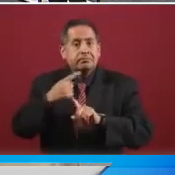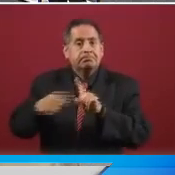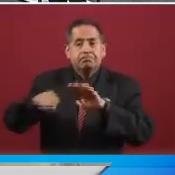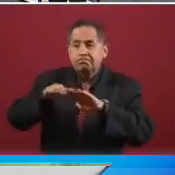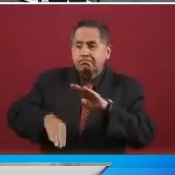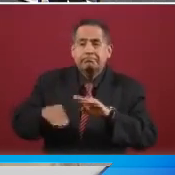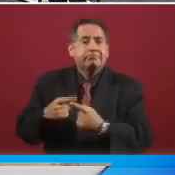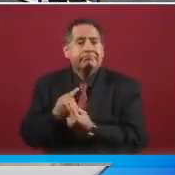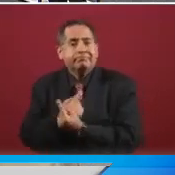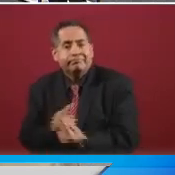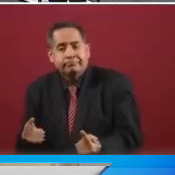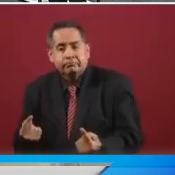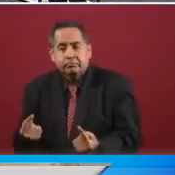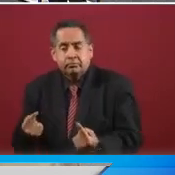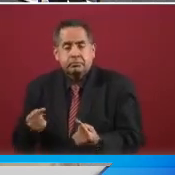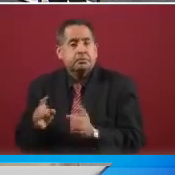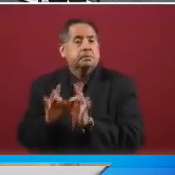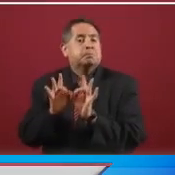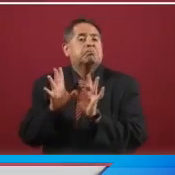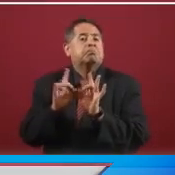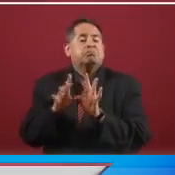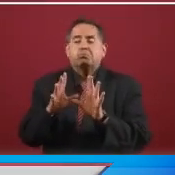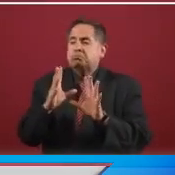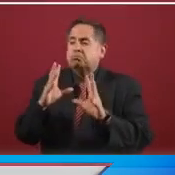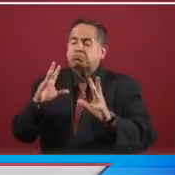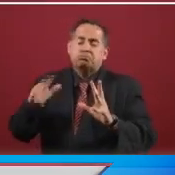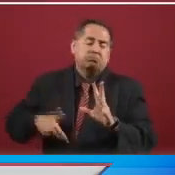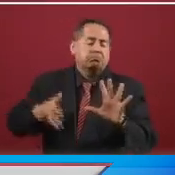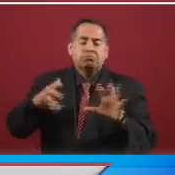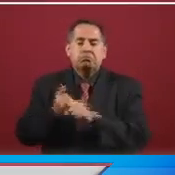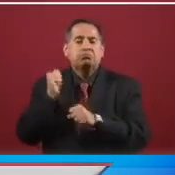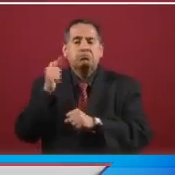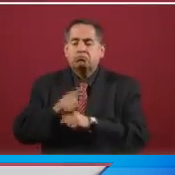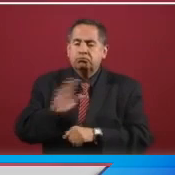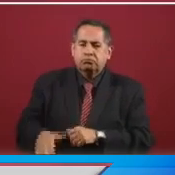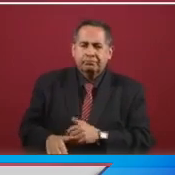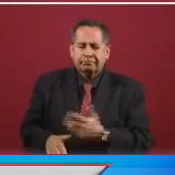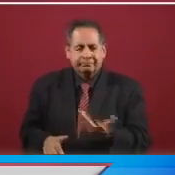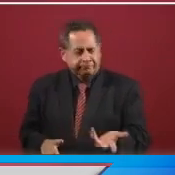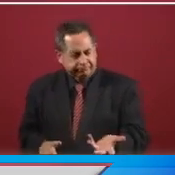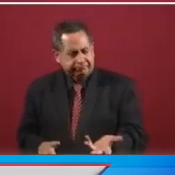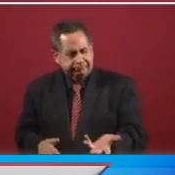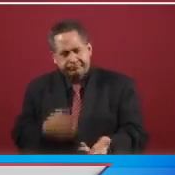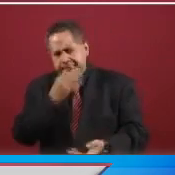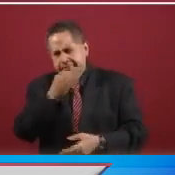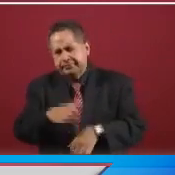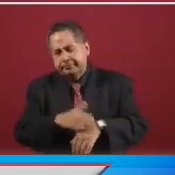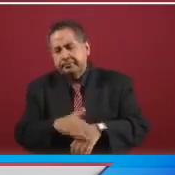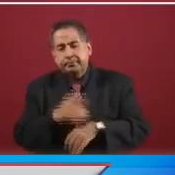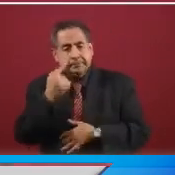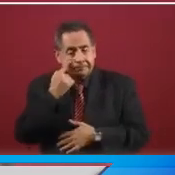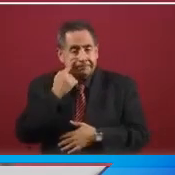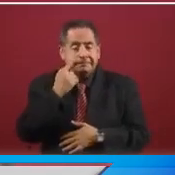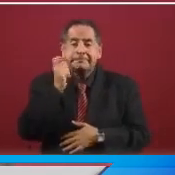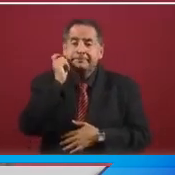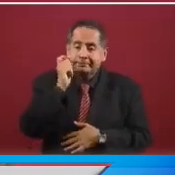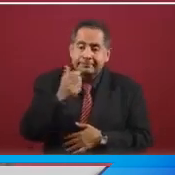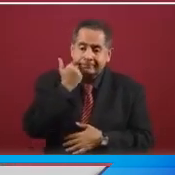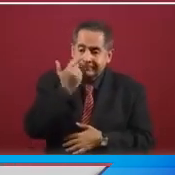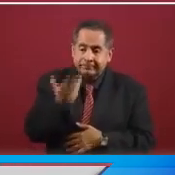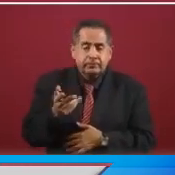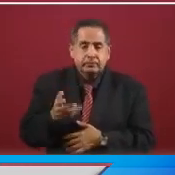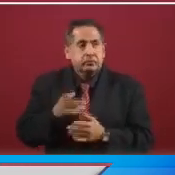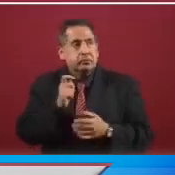migración. El actuar del gobierno mexicano no es acreditar una evaluación del gobierno de Estados Unidos. Se pretende una migración segura y ordenada